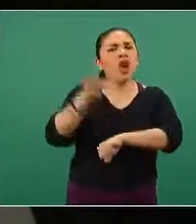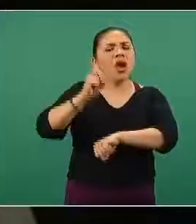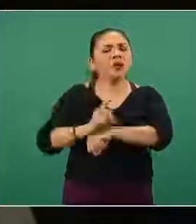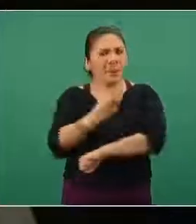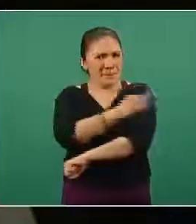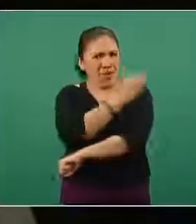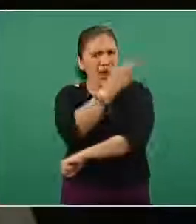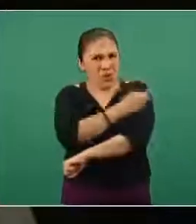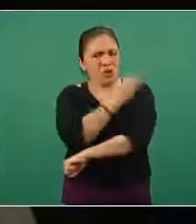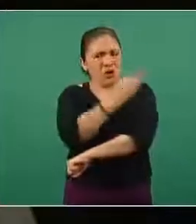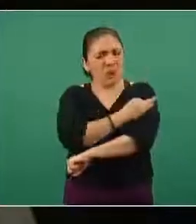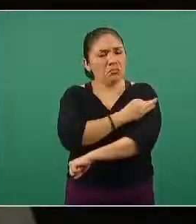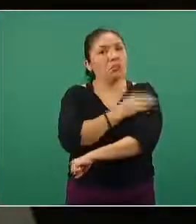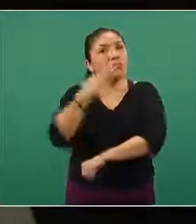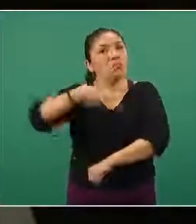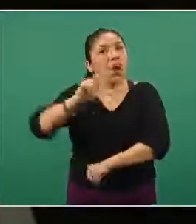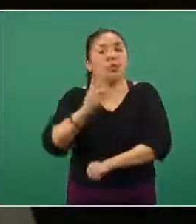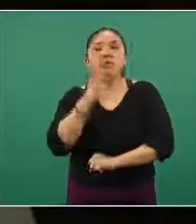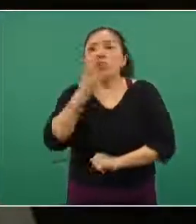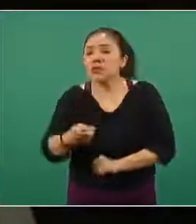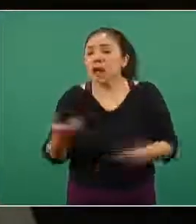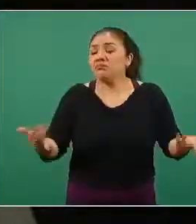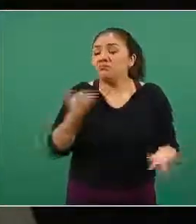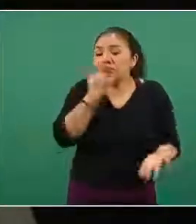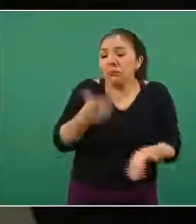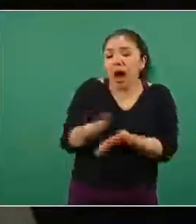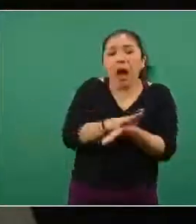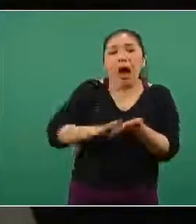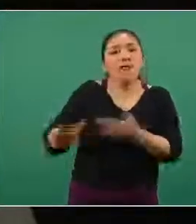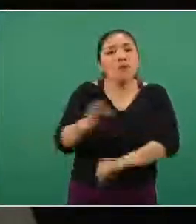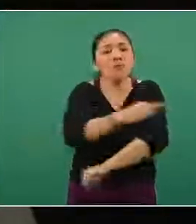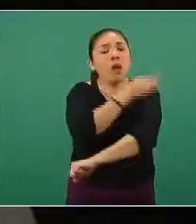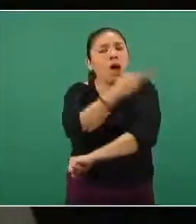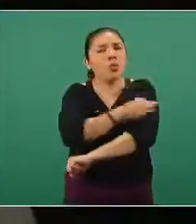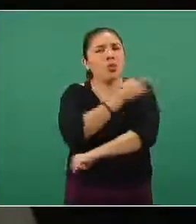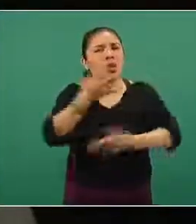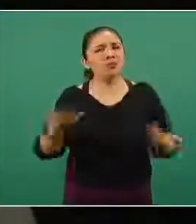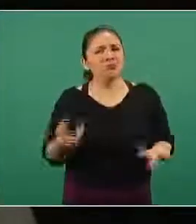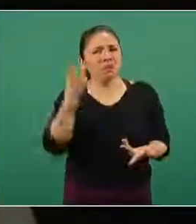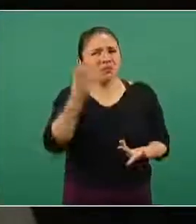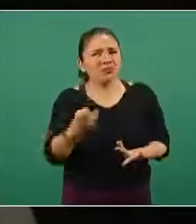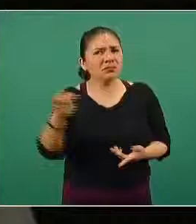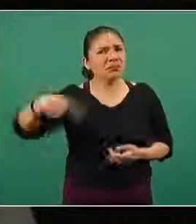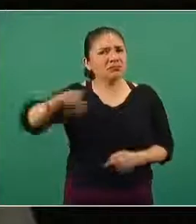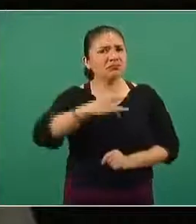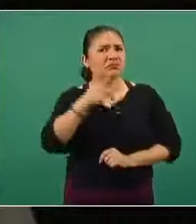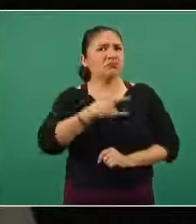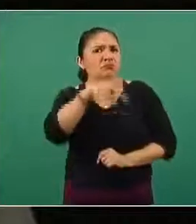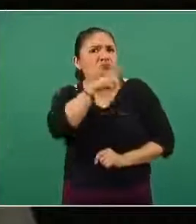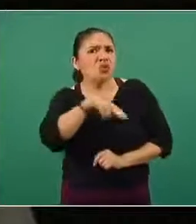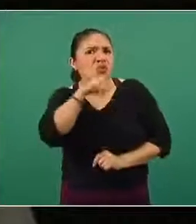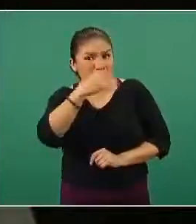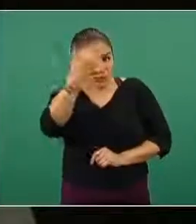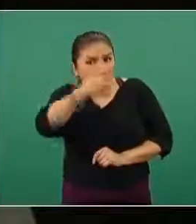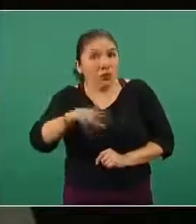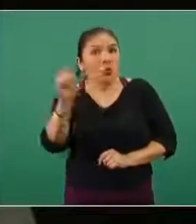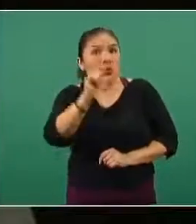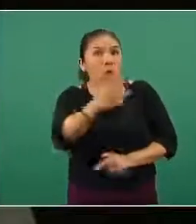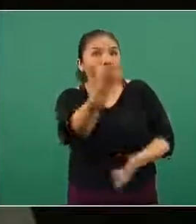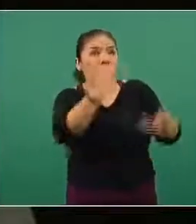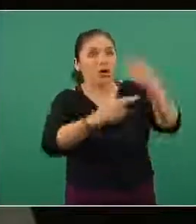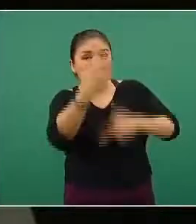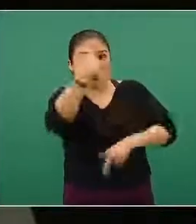de vacunación, se agotaron, les dijeron que se habían agotado las vacunas, entonces están un poco preocupados porque no saben si van